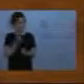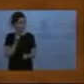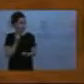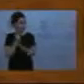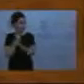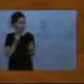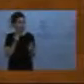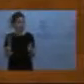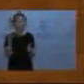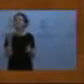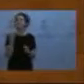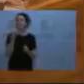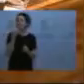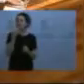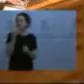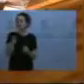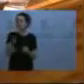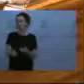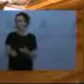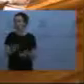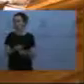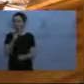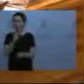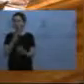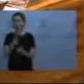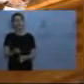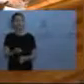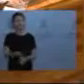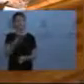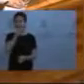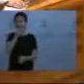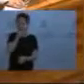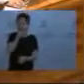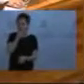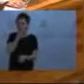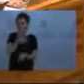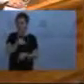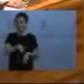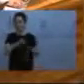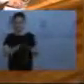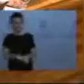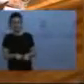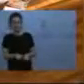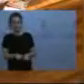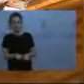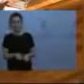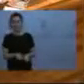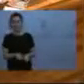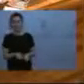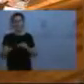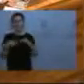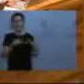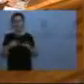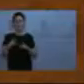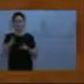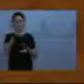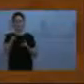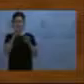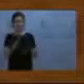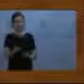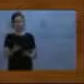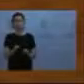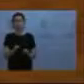lo bueno. Que es que un árbitro puede suspender un partido por comportamientos antideportivos, no solo de los jugadores, sino del público, por ejemplo, que antes era